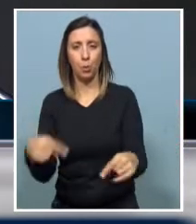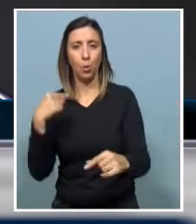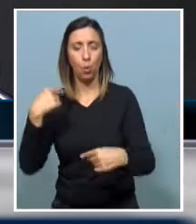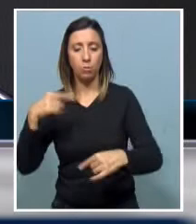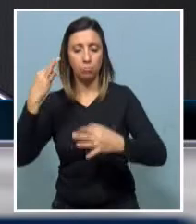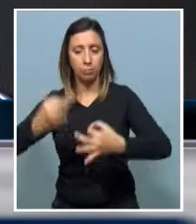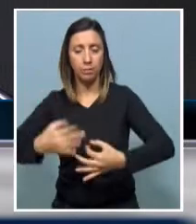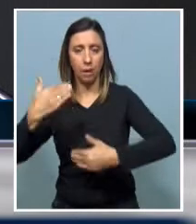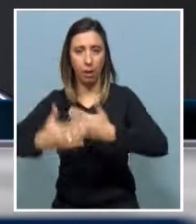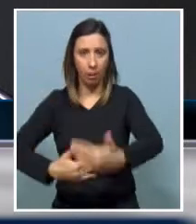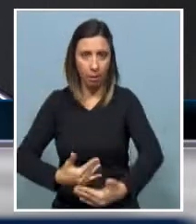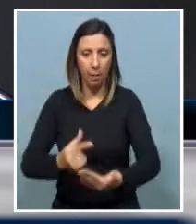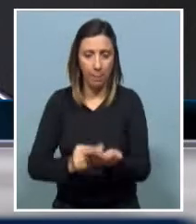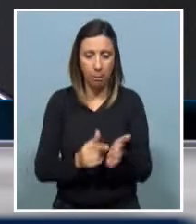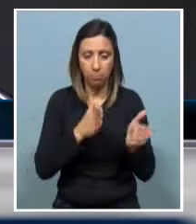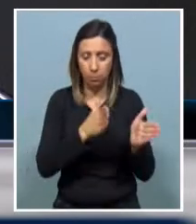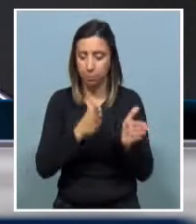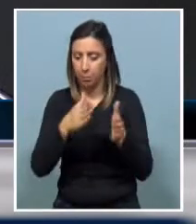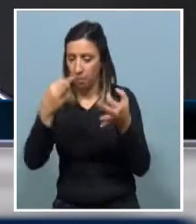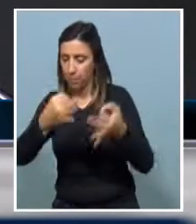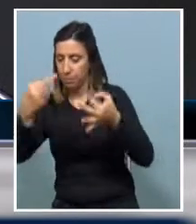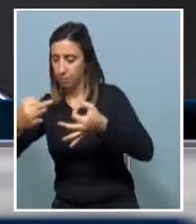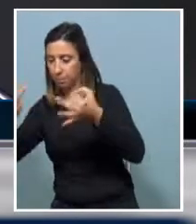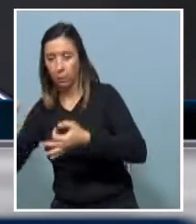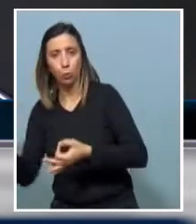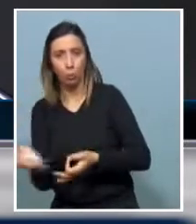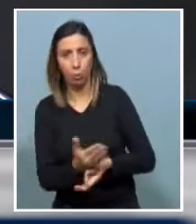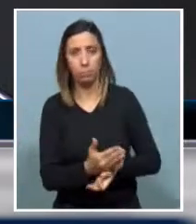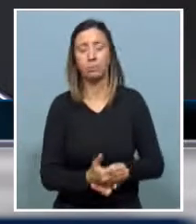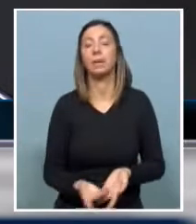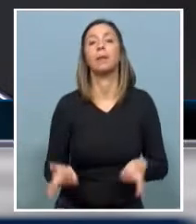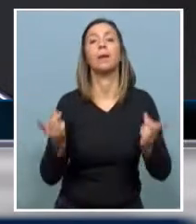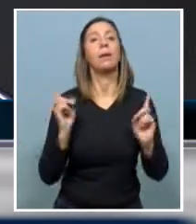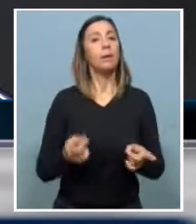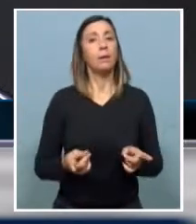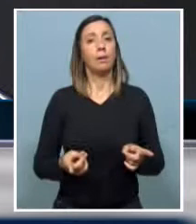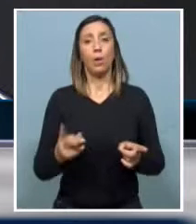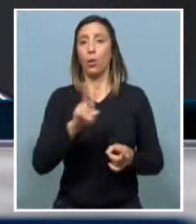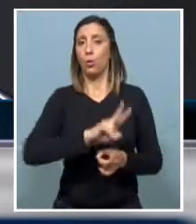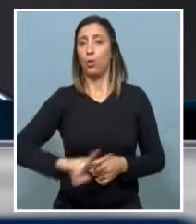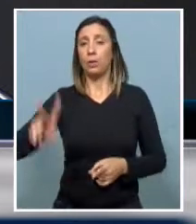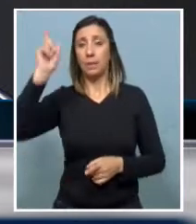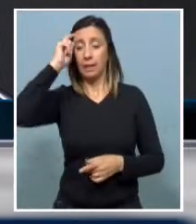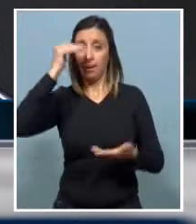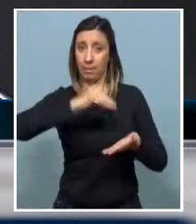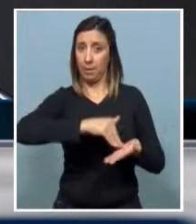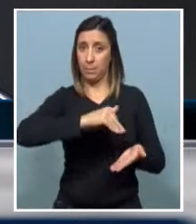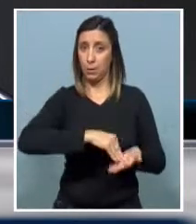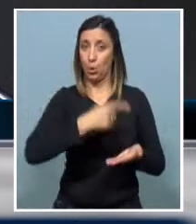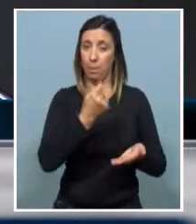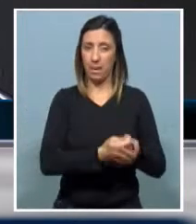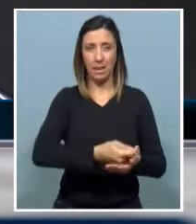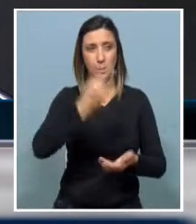paso las etapas que él había planteado. Tenemos más de 230 millones de